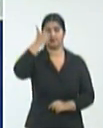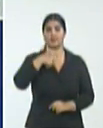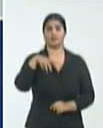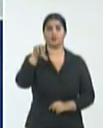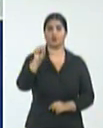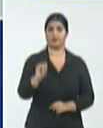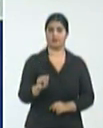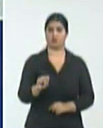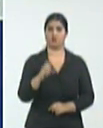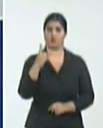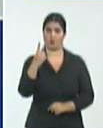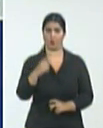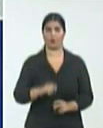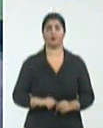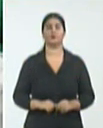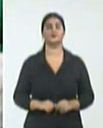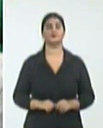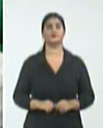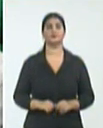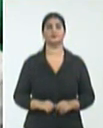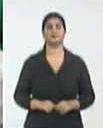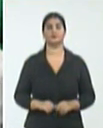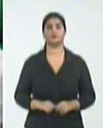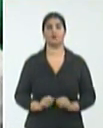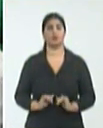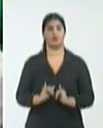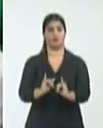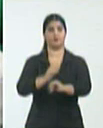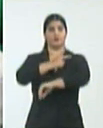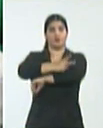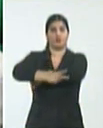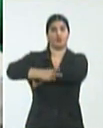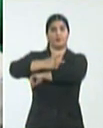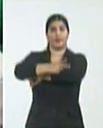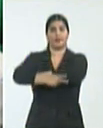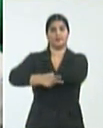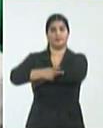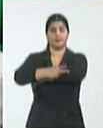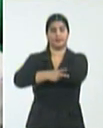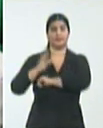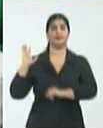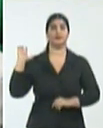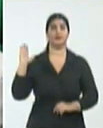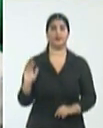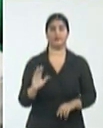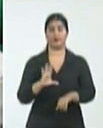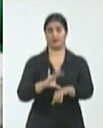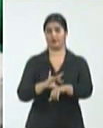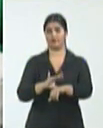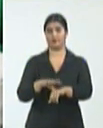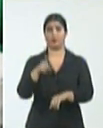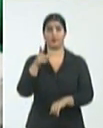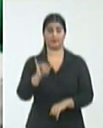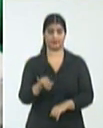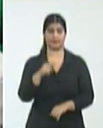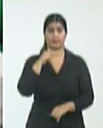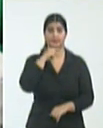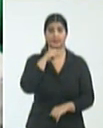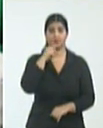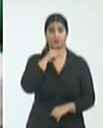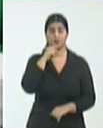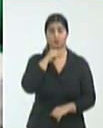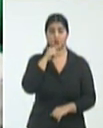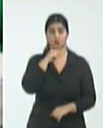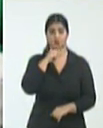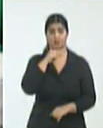Sur. Por países de procedencia, los 16 casos de Rusia 8, el